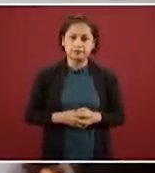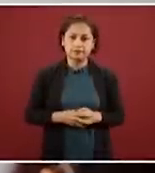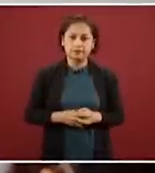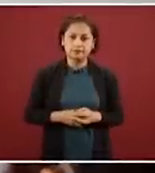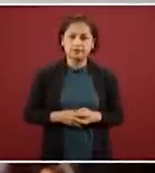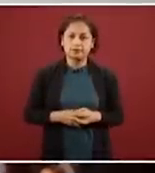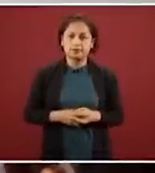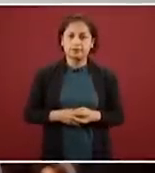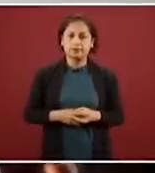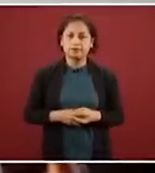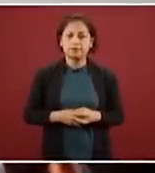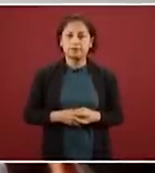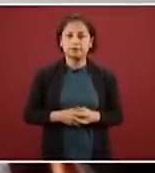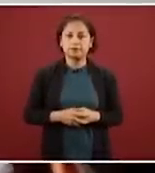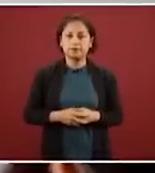Pero